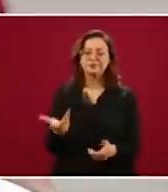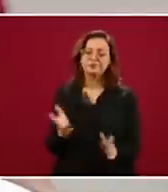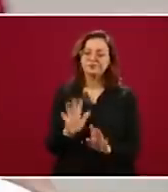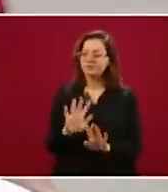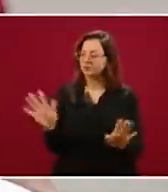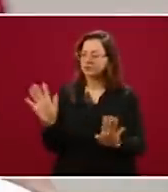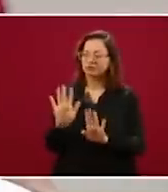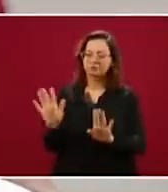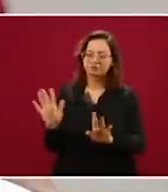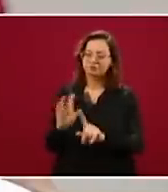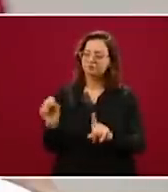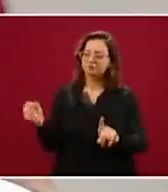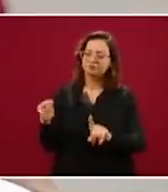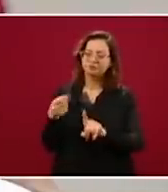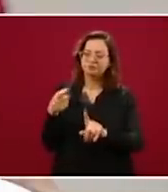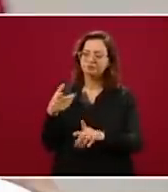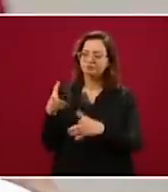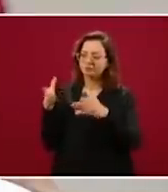vuelta,